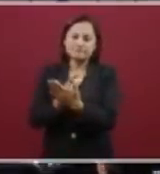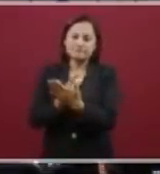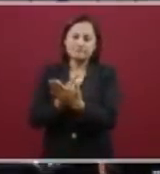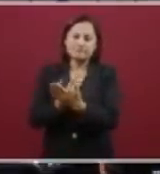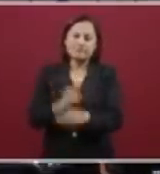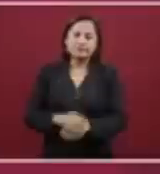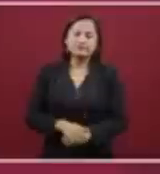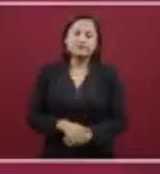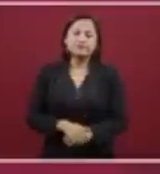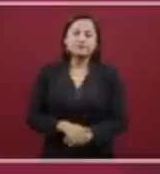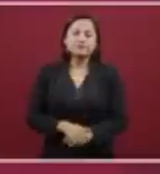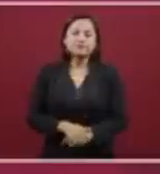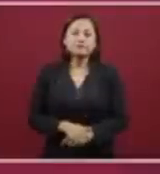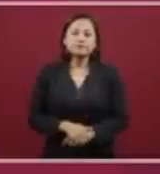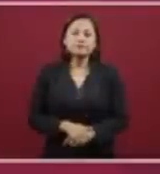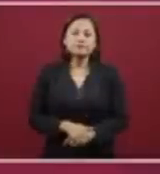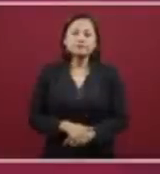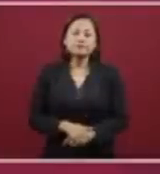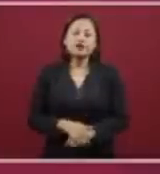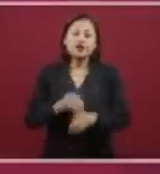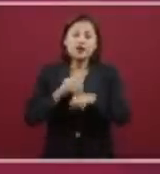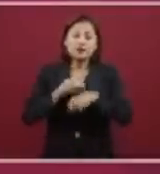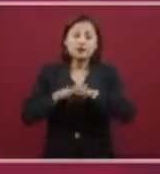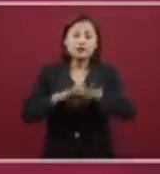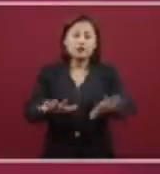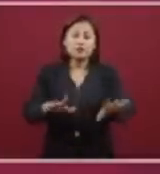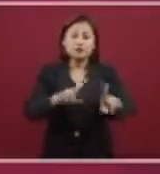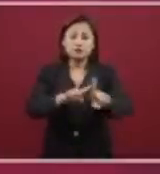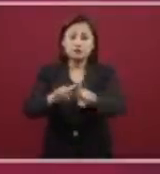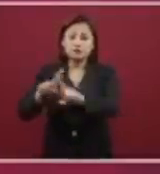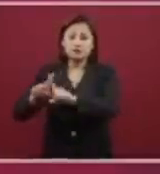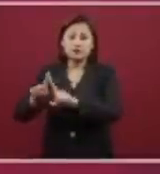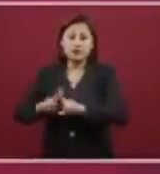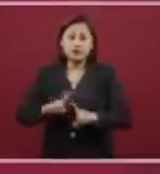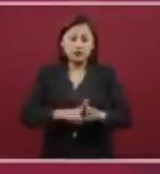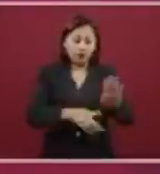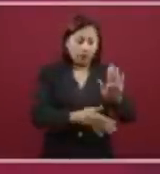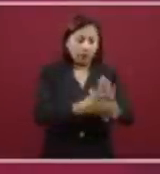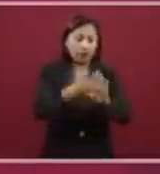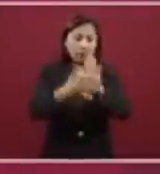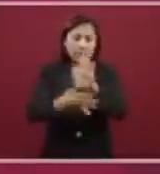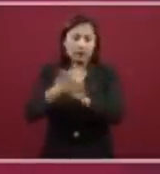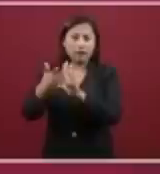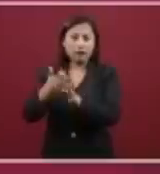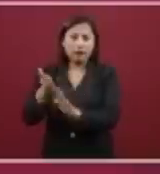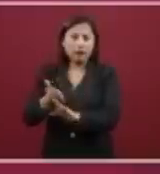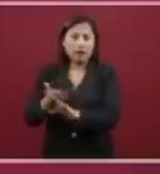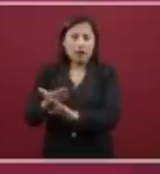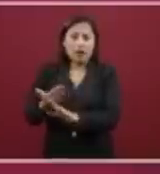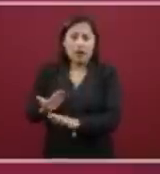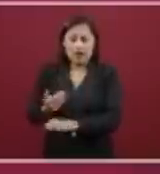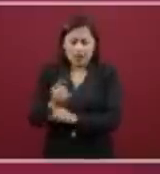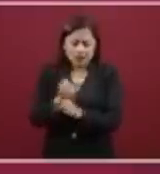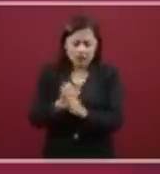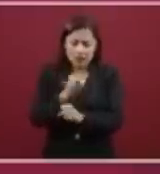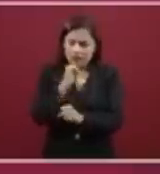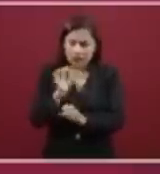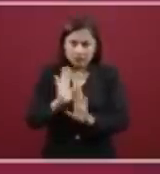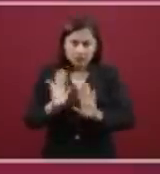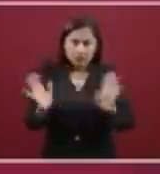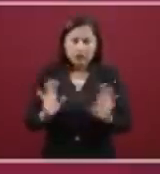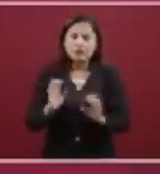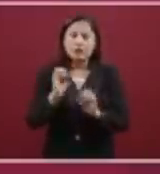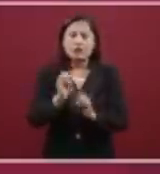aún con la información de múltiples obras no estudiadas ni presupuestadas se instrumentaron acciones de